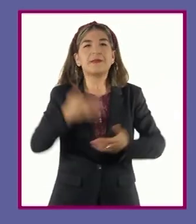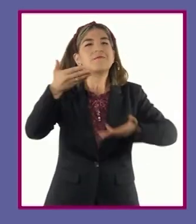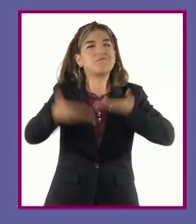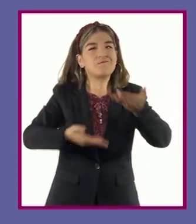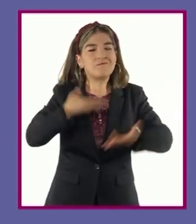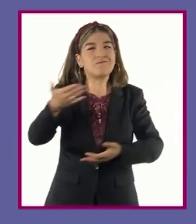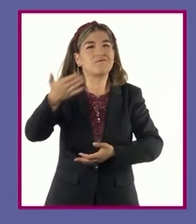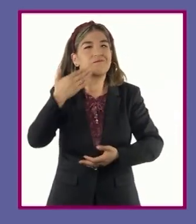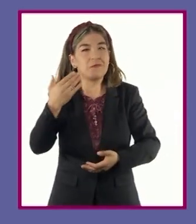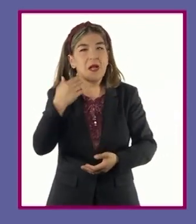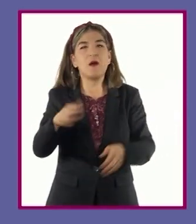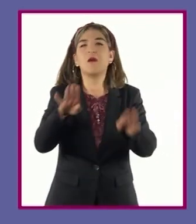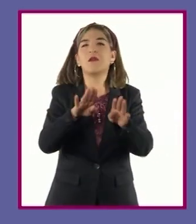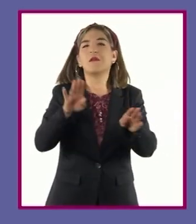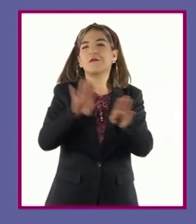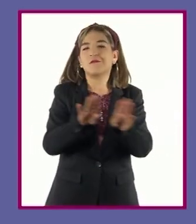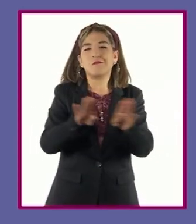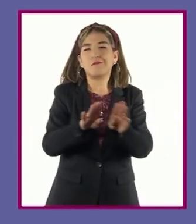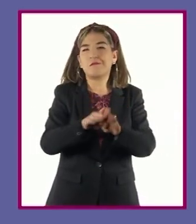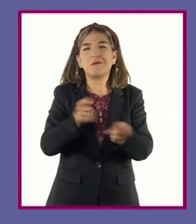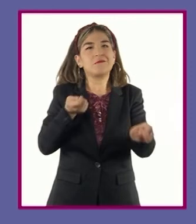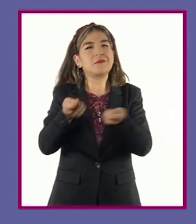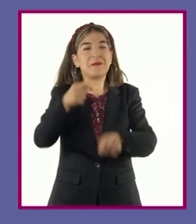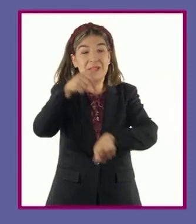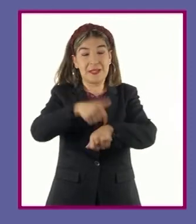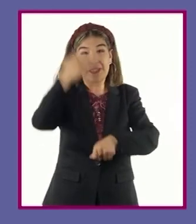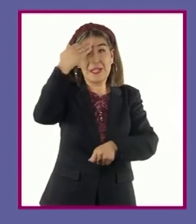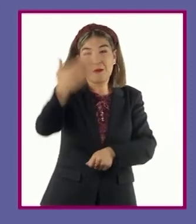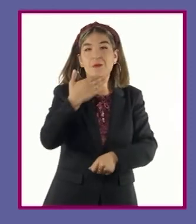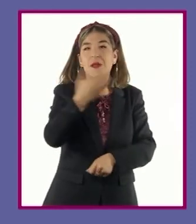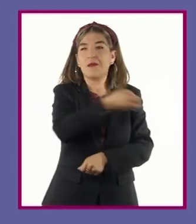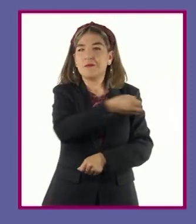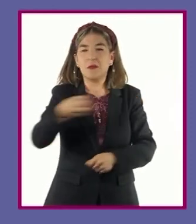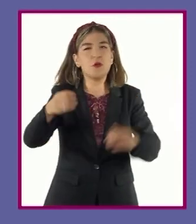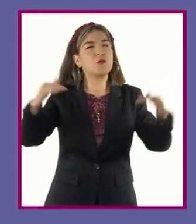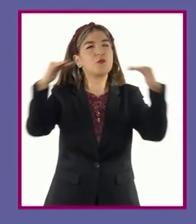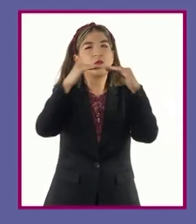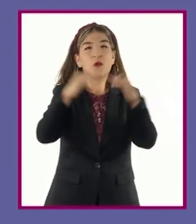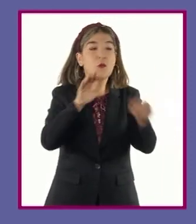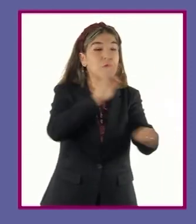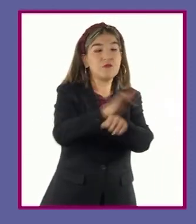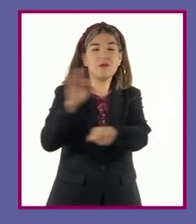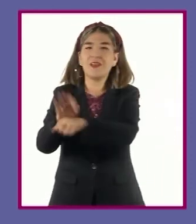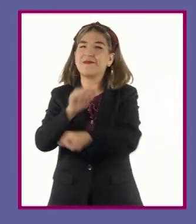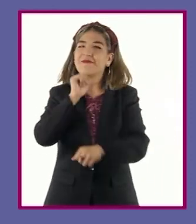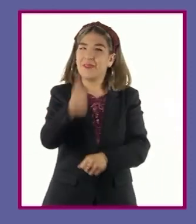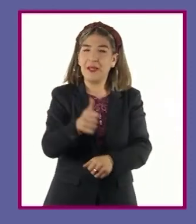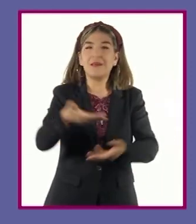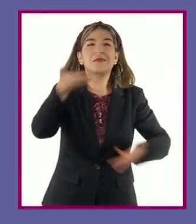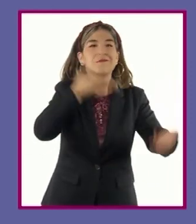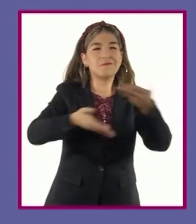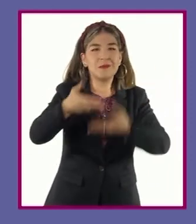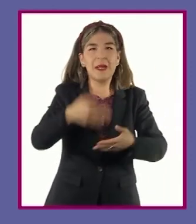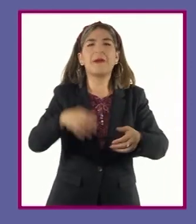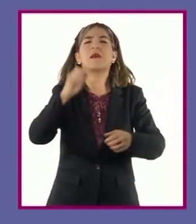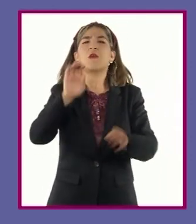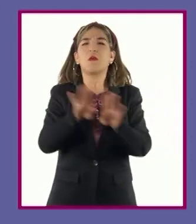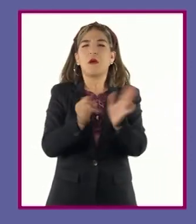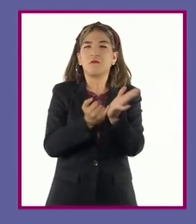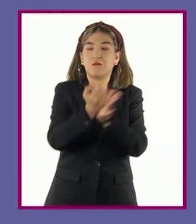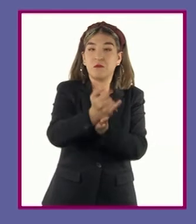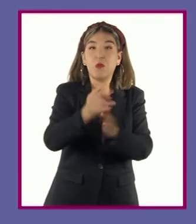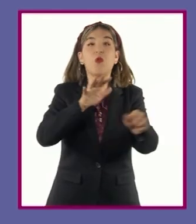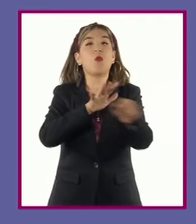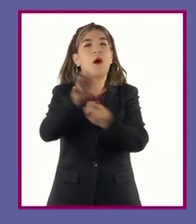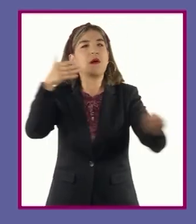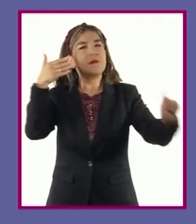empático, neutral, prudente con el tiempo, imparcial, sociable, decidido,